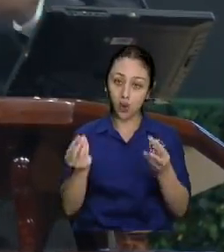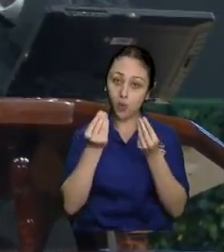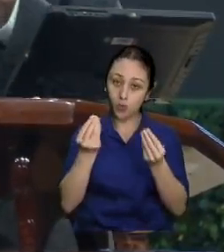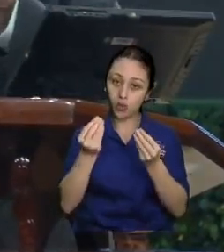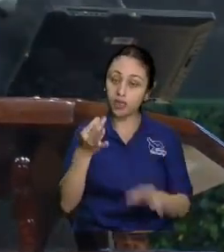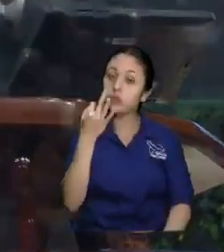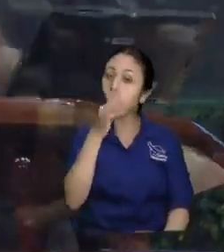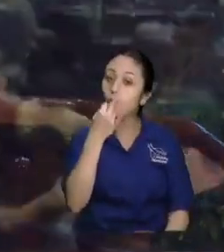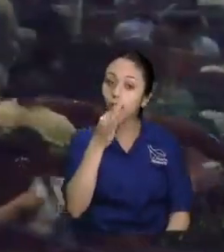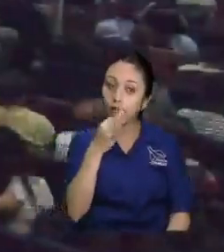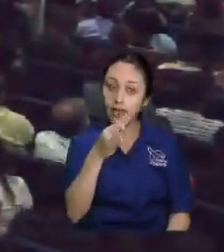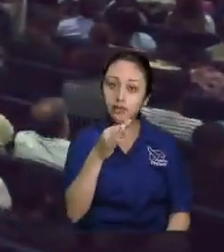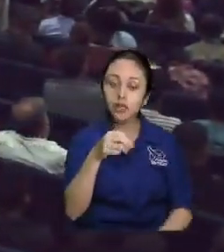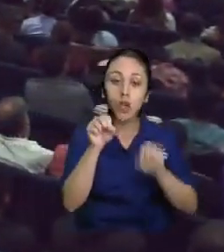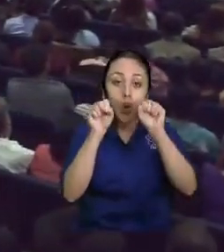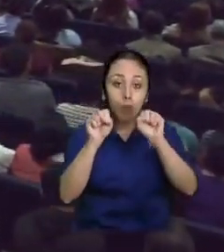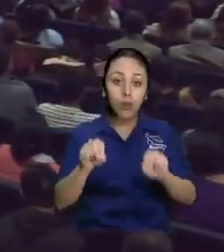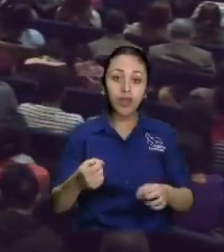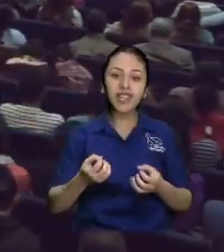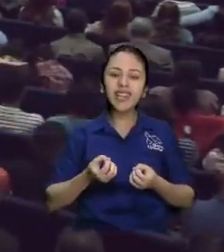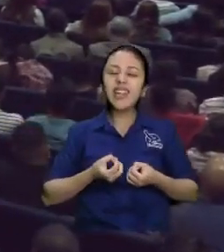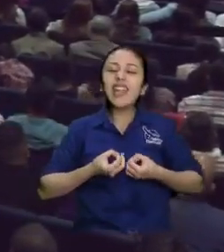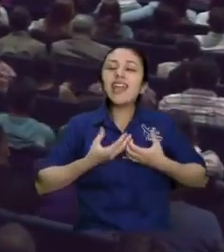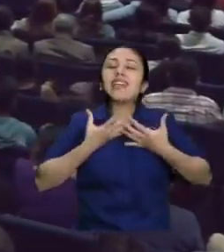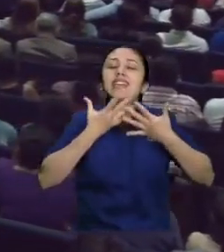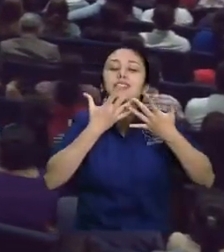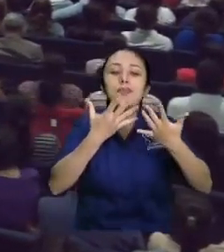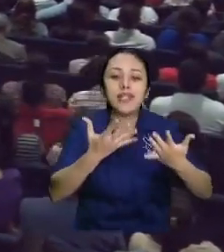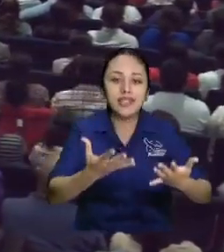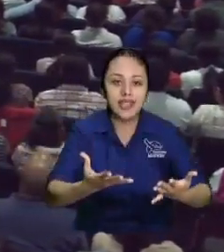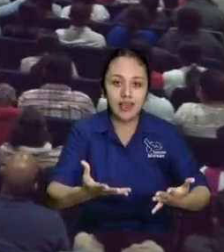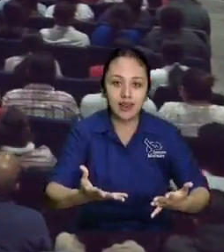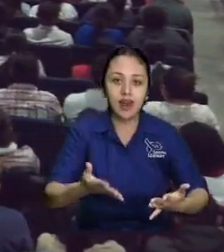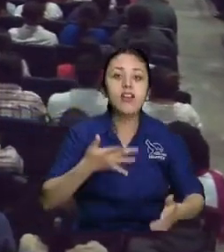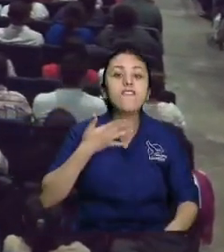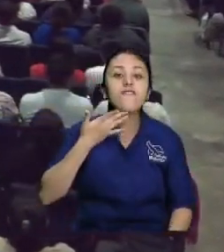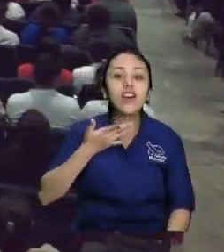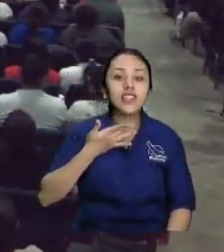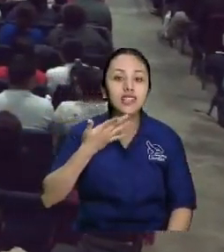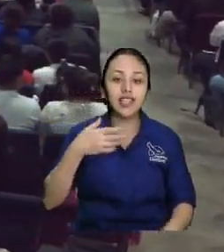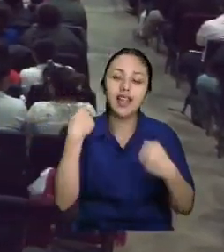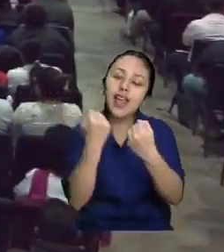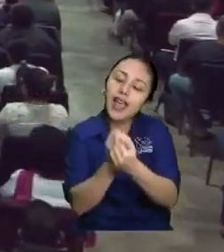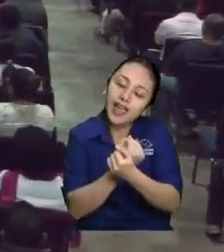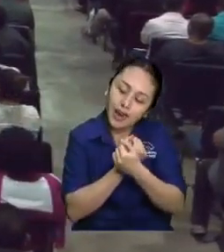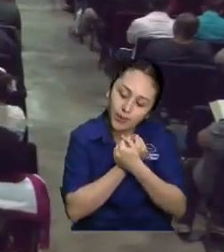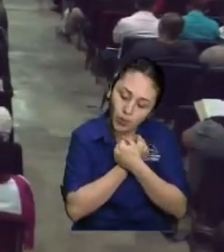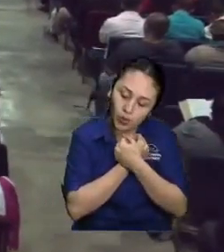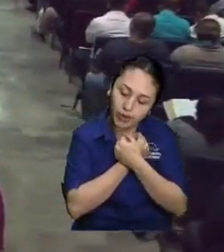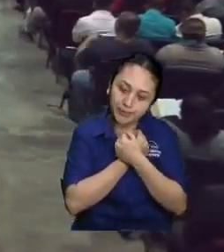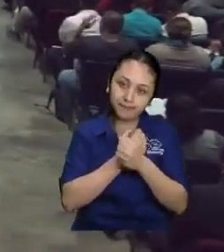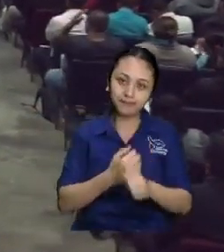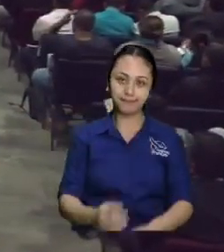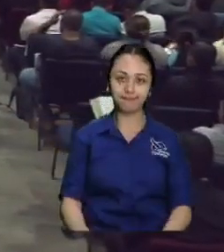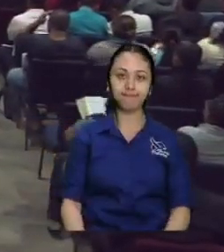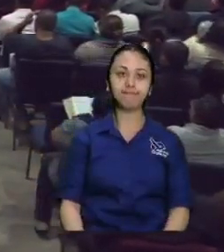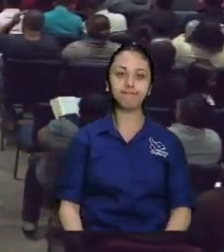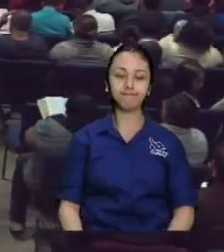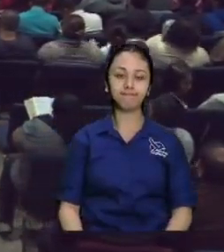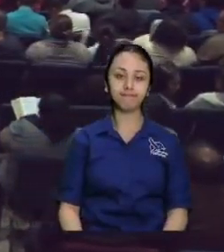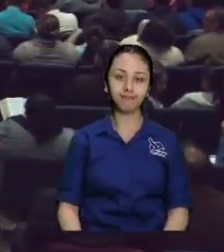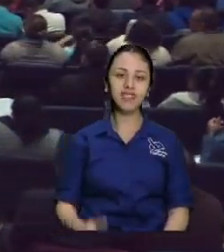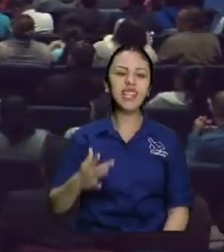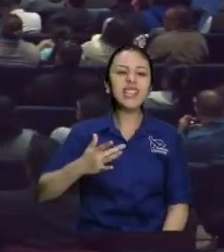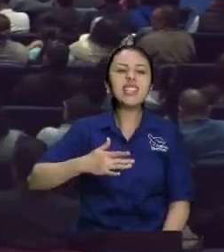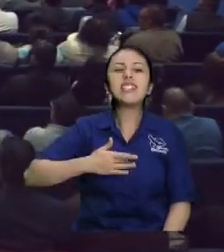mujeres sí tienen, son más sensibles, son son más sensibles, definitivamente.